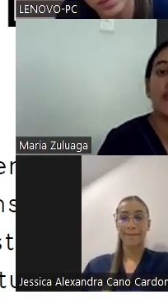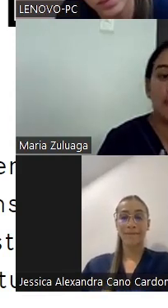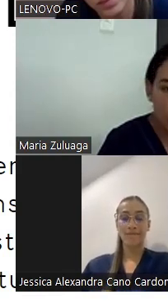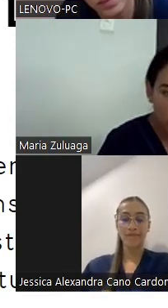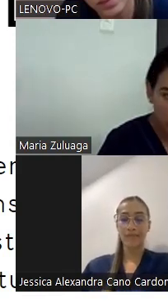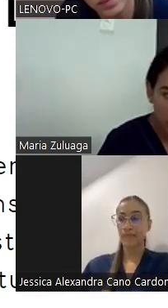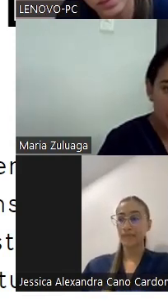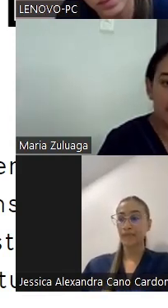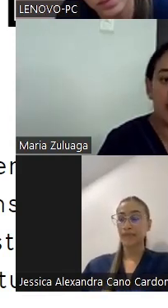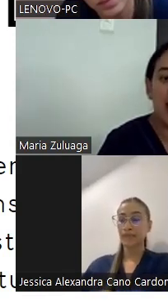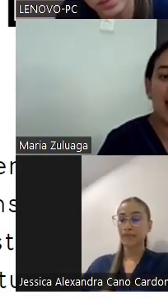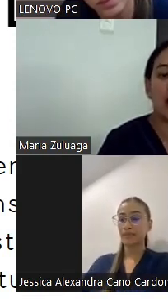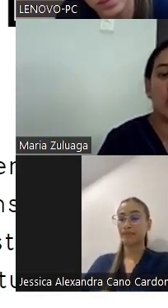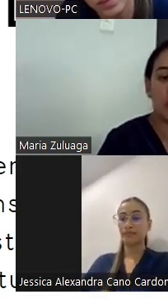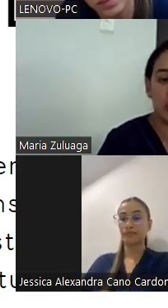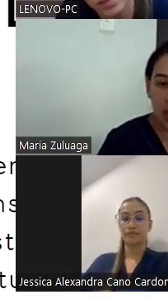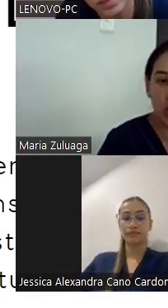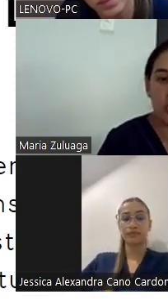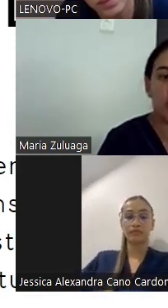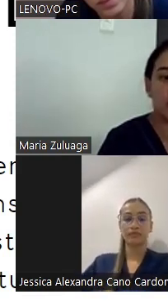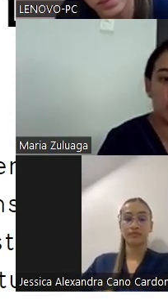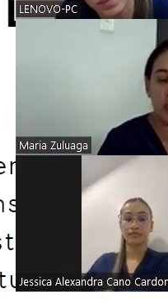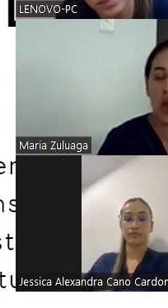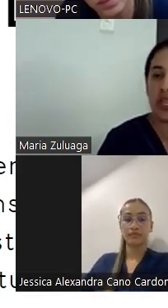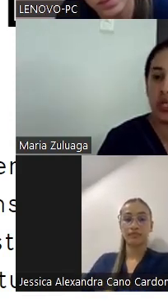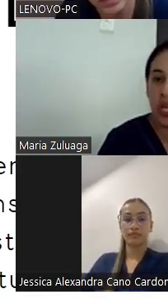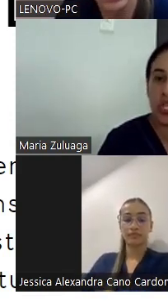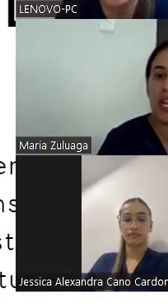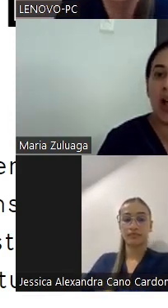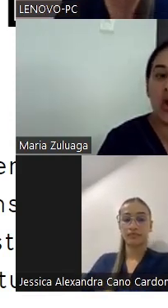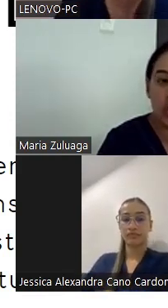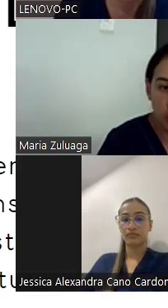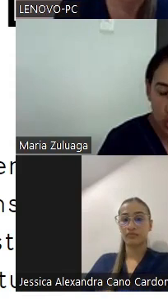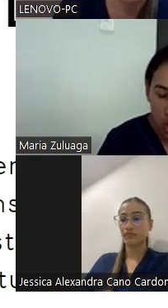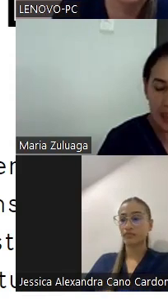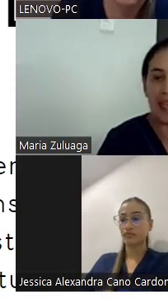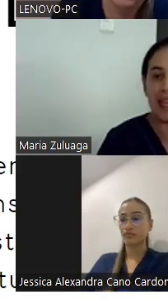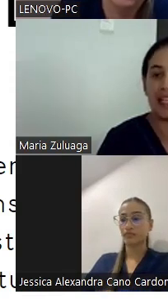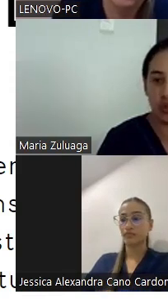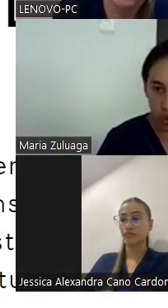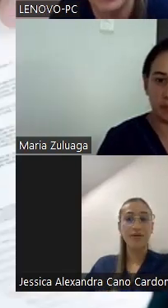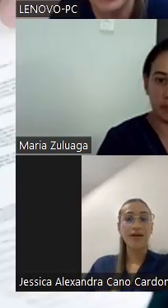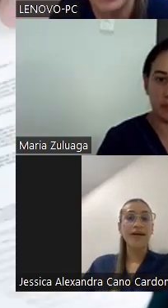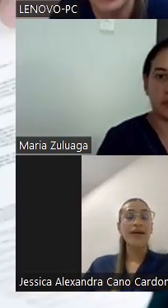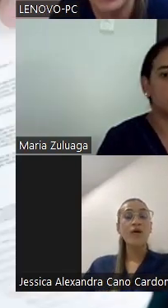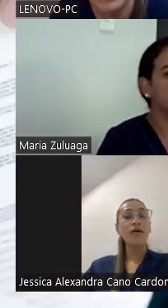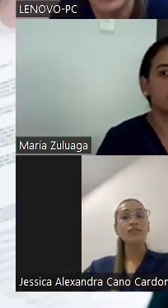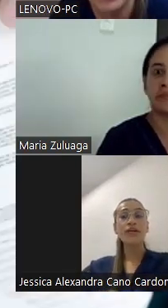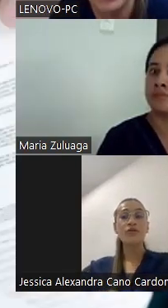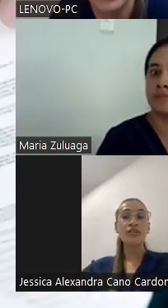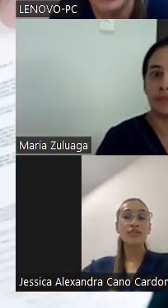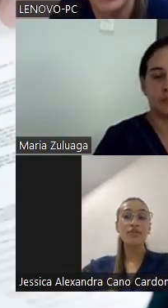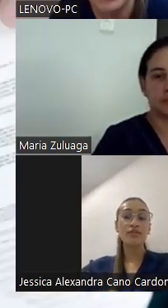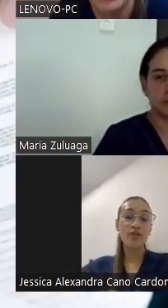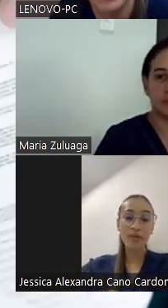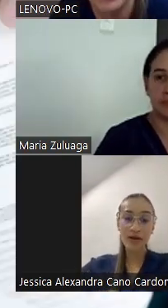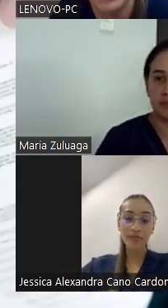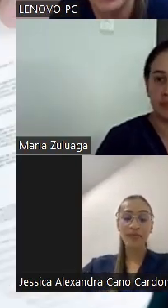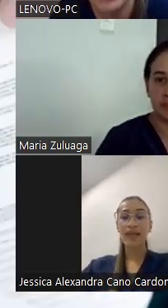un informe final al comité con un resumen de los resultados y la conclusión del estudio. En cuanto al